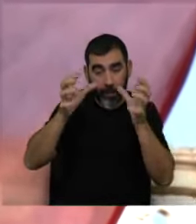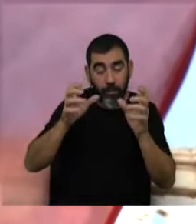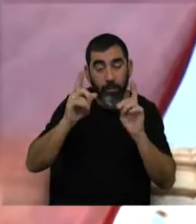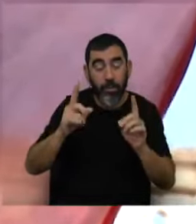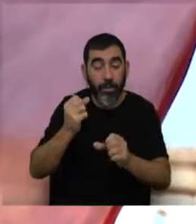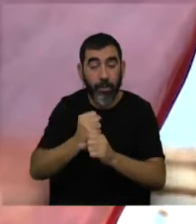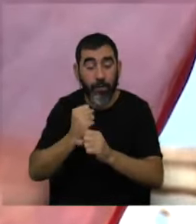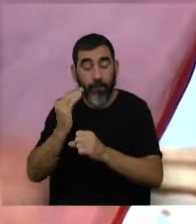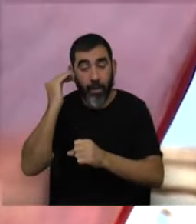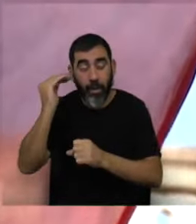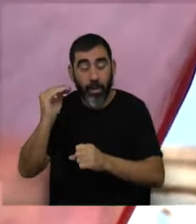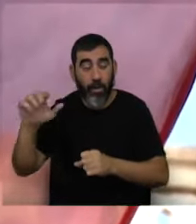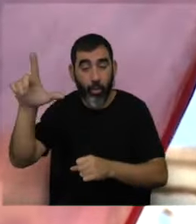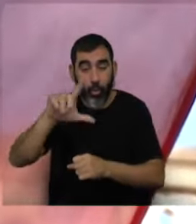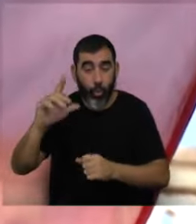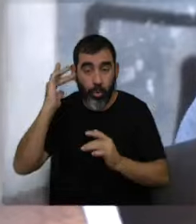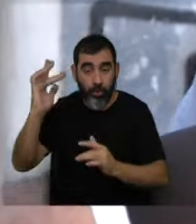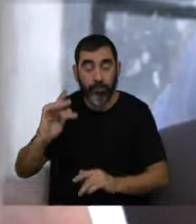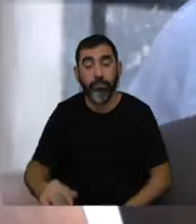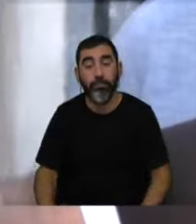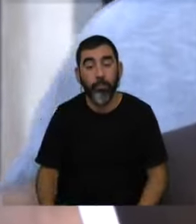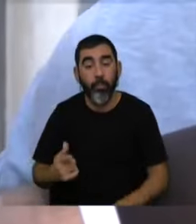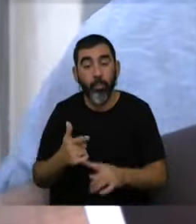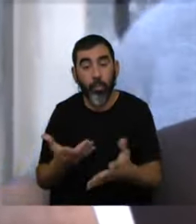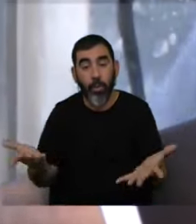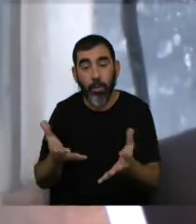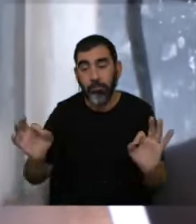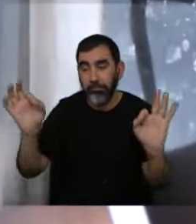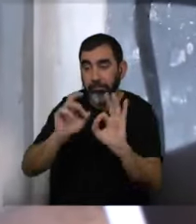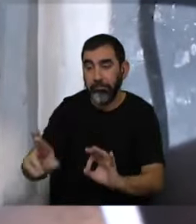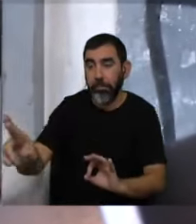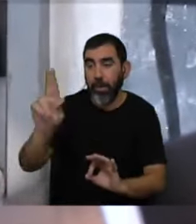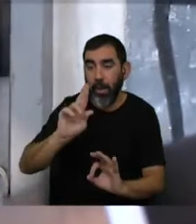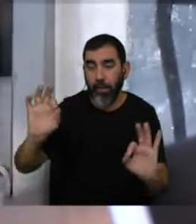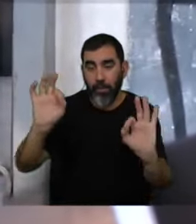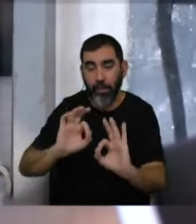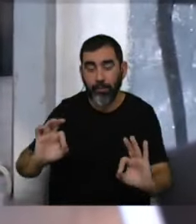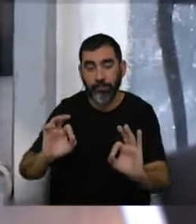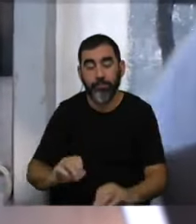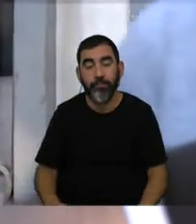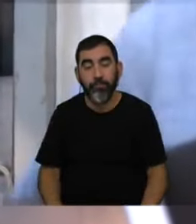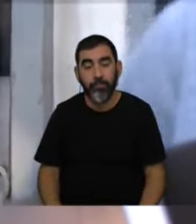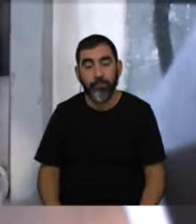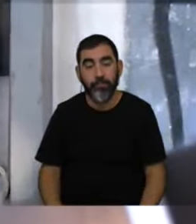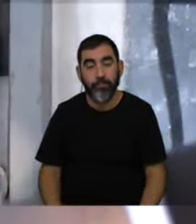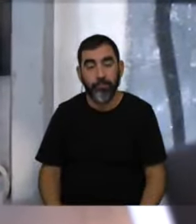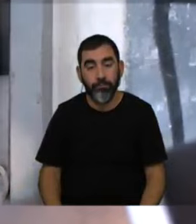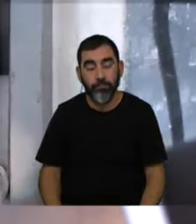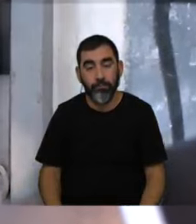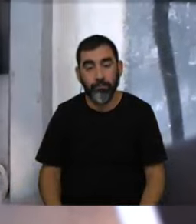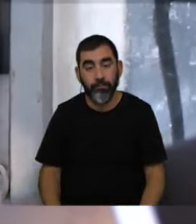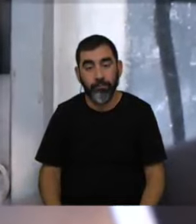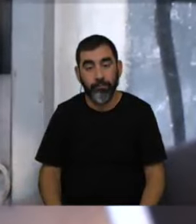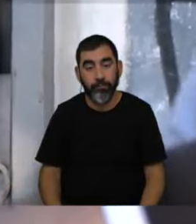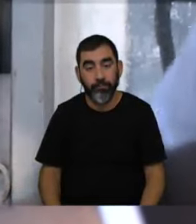de las trabajadoras trabajadores de la educación por ahora no hemos tenido ninguna respuesta al respecto lo que sí como decía la